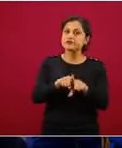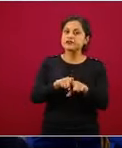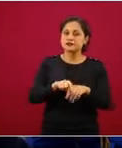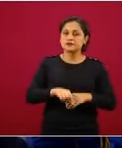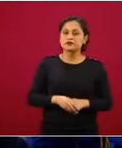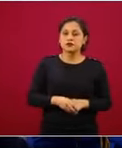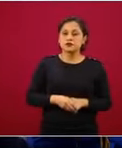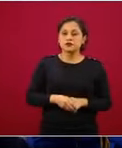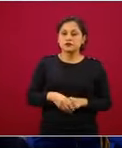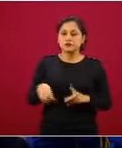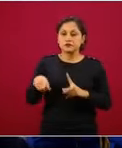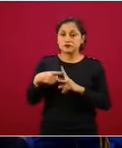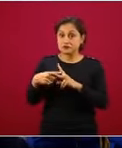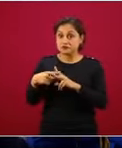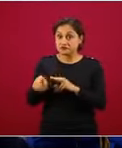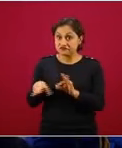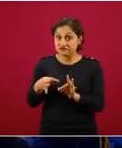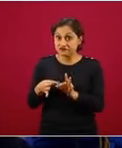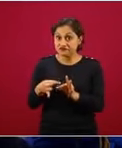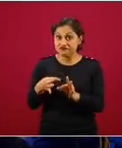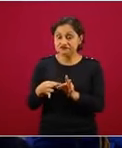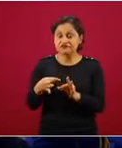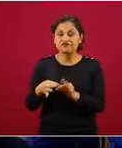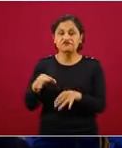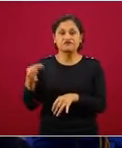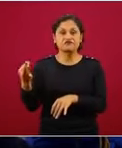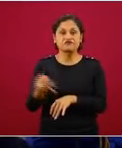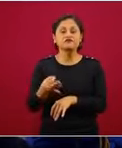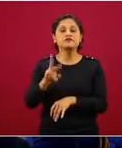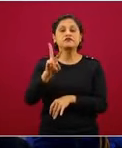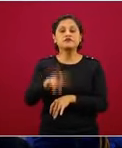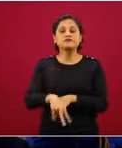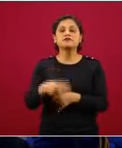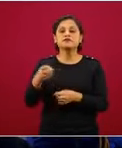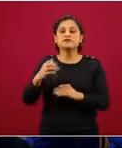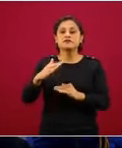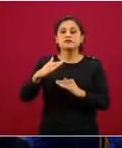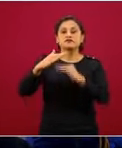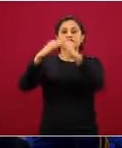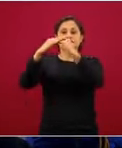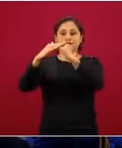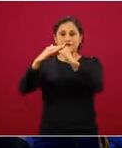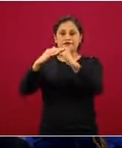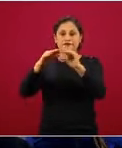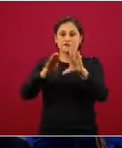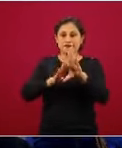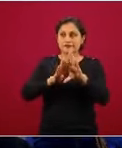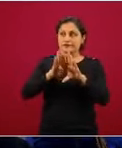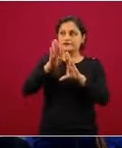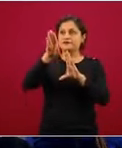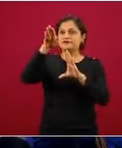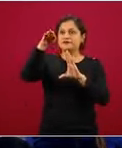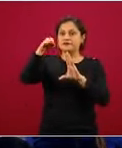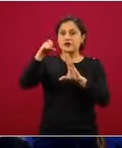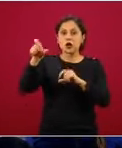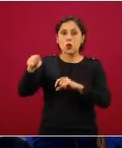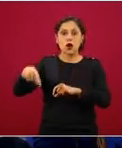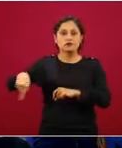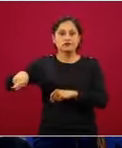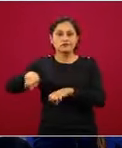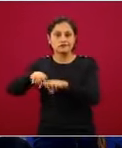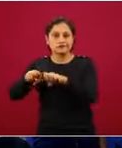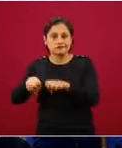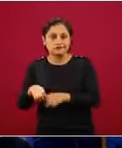las predicciones han sido sumamente acertadas, los puntos máximos de las curvas epidémicas han ocurrido cuando se contempló y ya